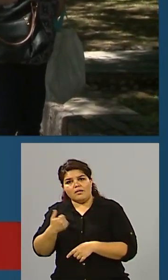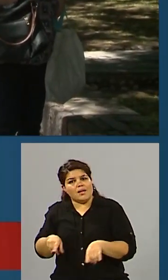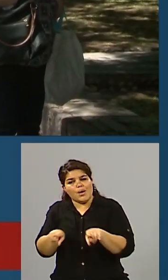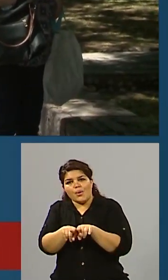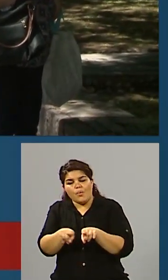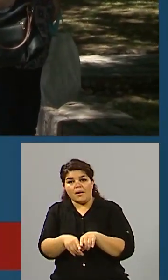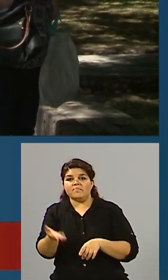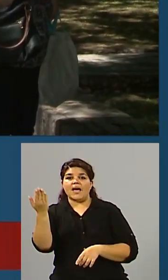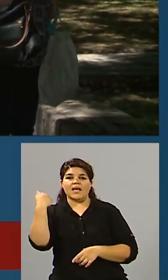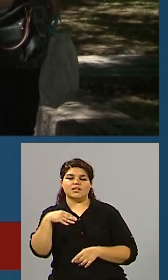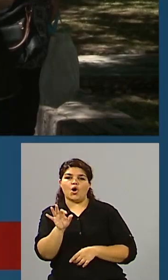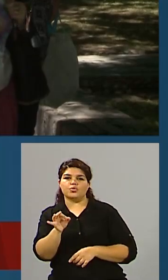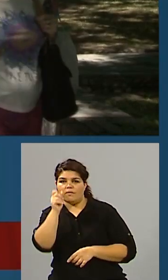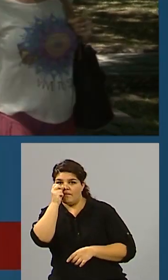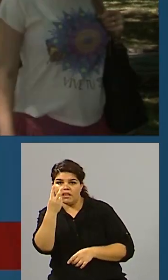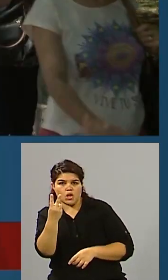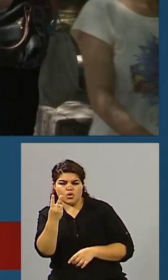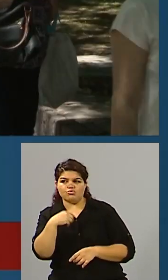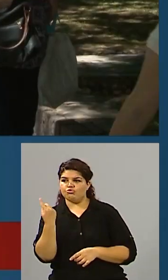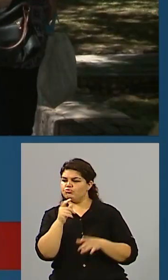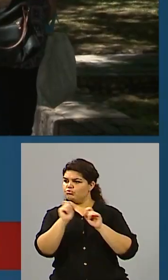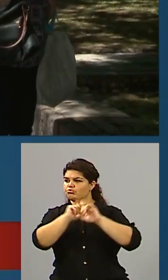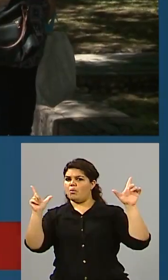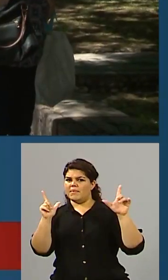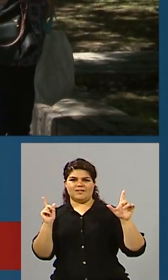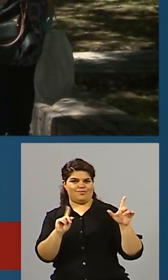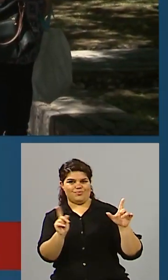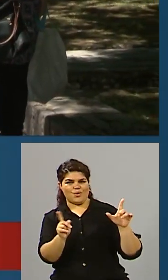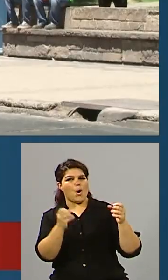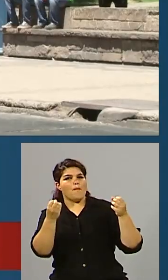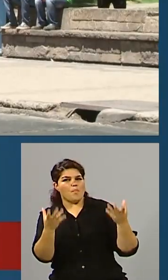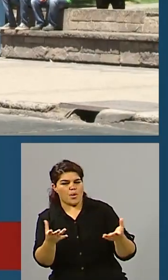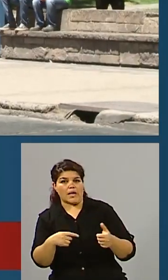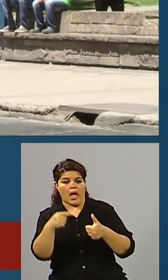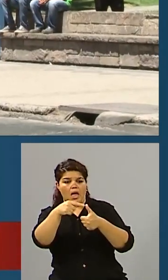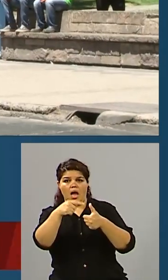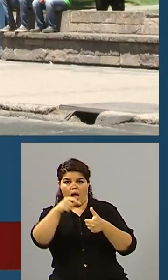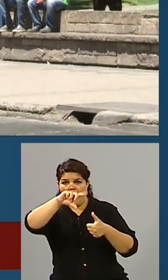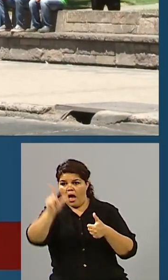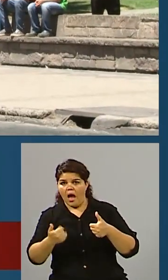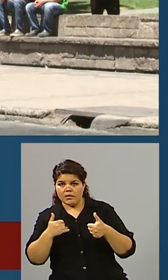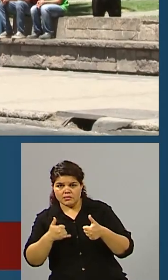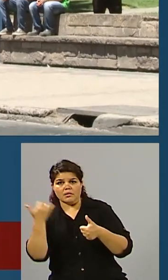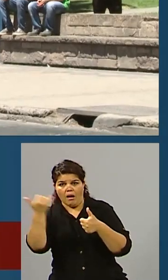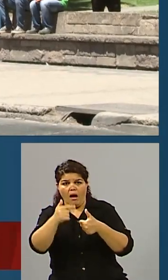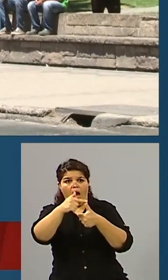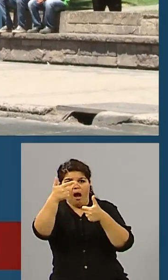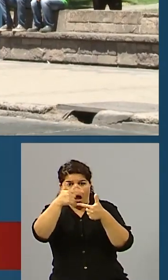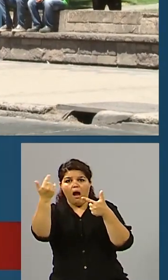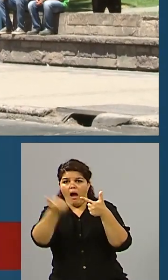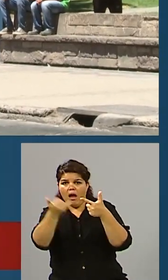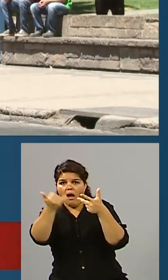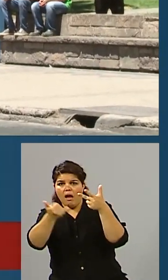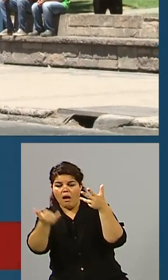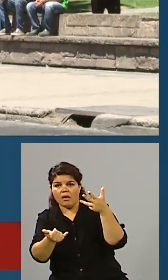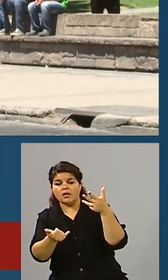octubre, pero lo que terminó pasando corrobora esto que la politología decía o la sociología electoral piensa, y